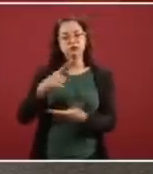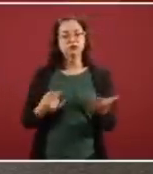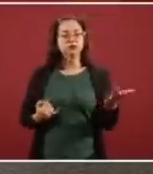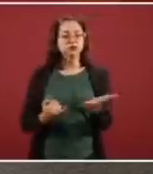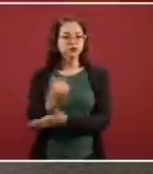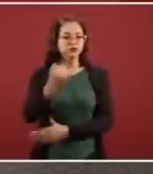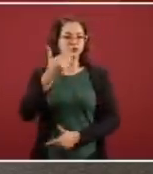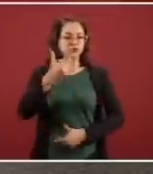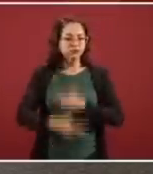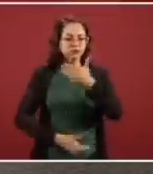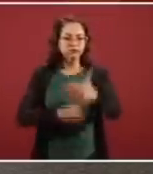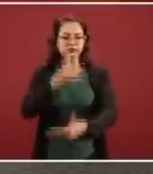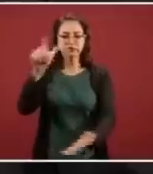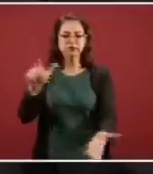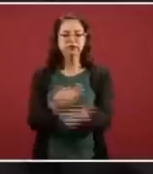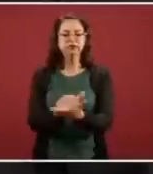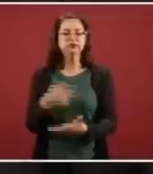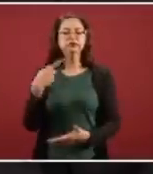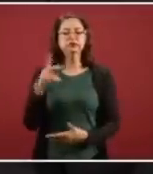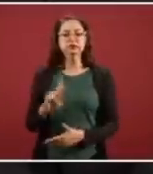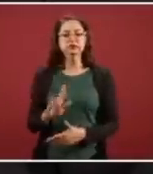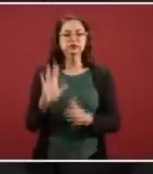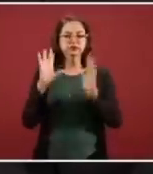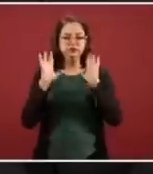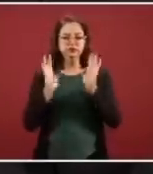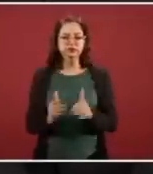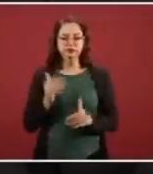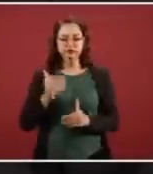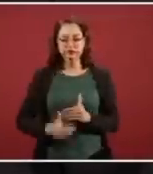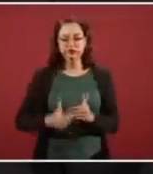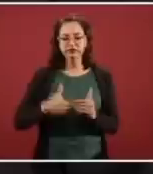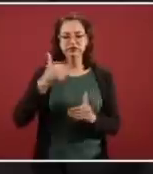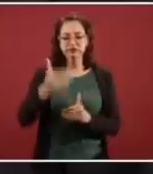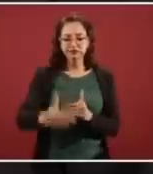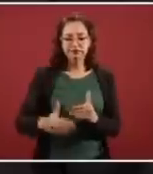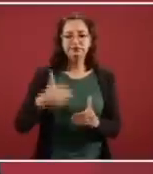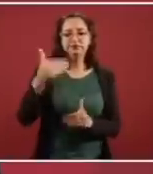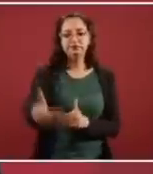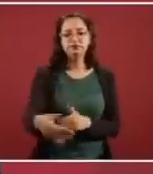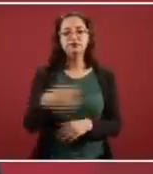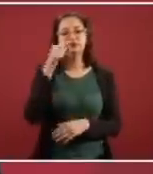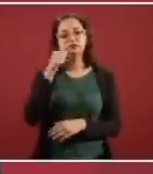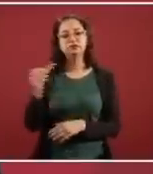legal, pero ya se avanzó mucho. Ayer estuvieron aquí